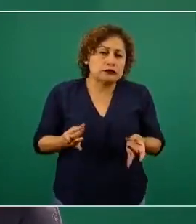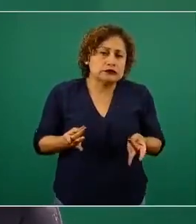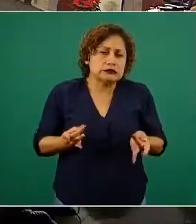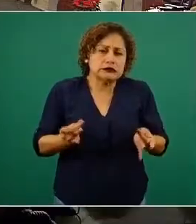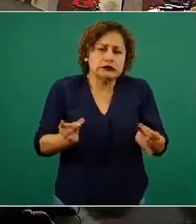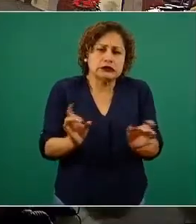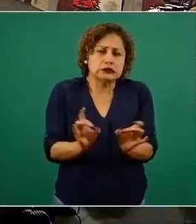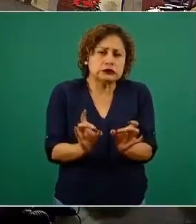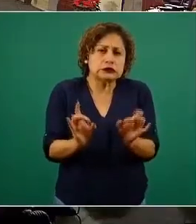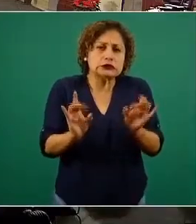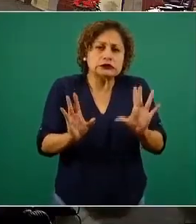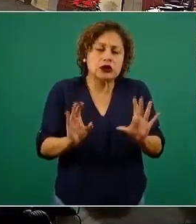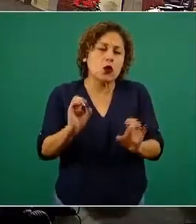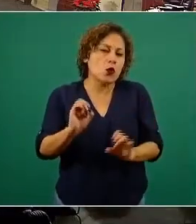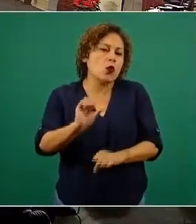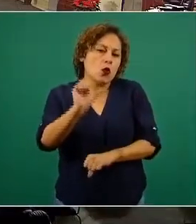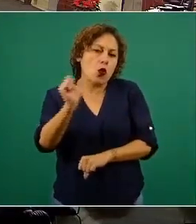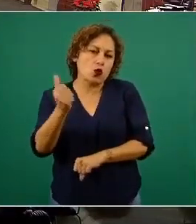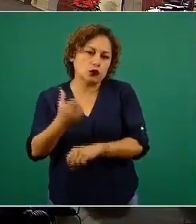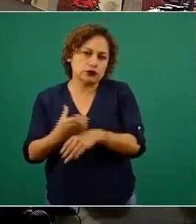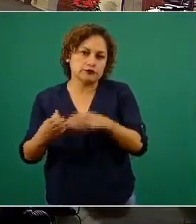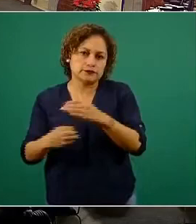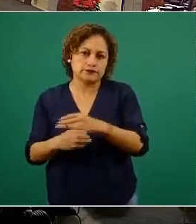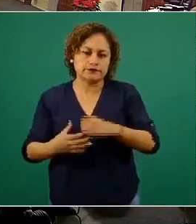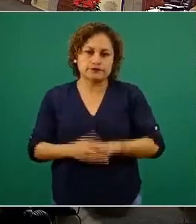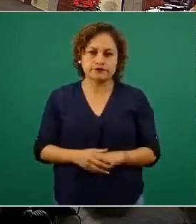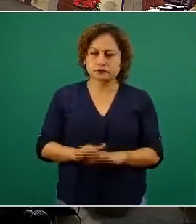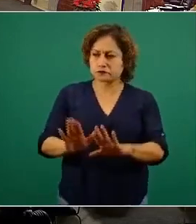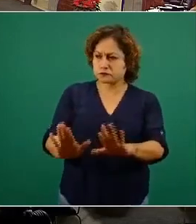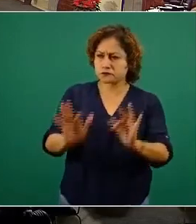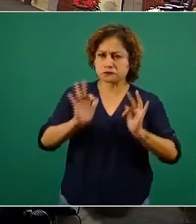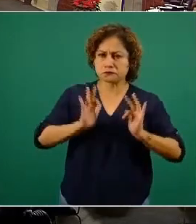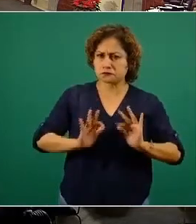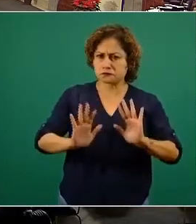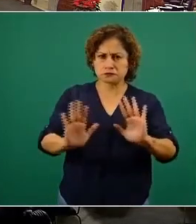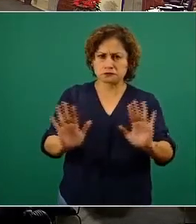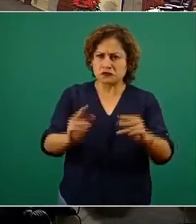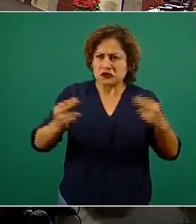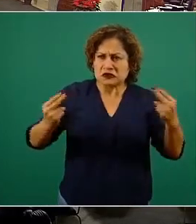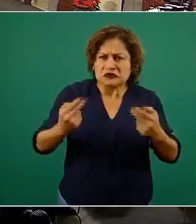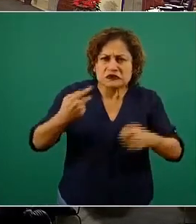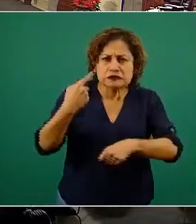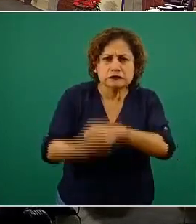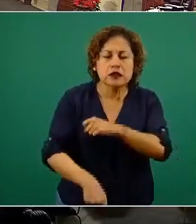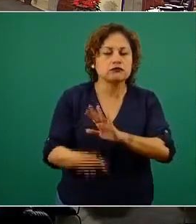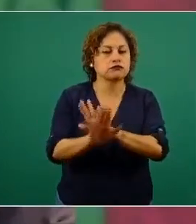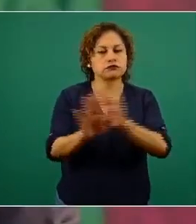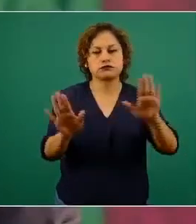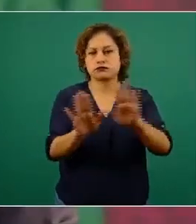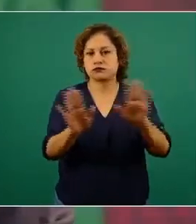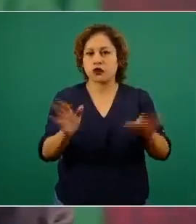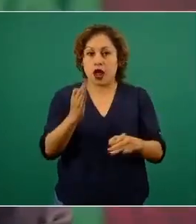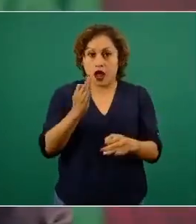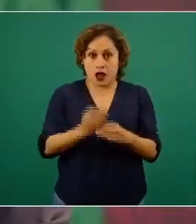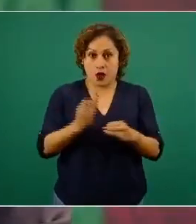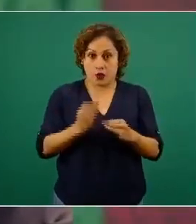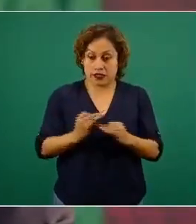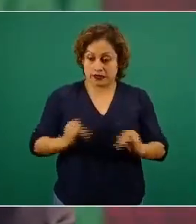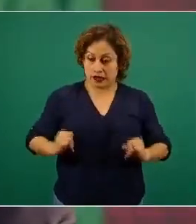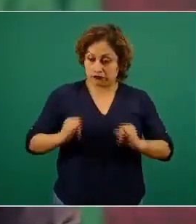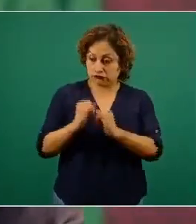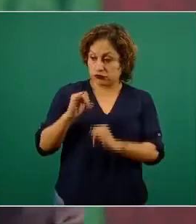inmunes. No adelantemos vísperas, vamos a ver, hasta el momento el Instituto Mexicano del Seguro Social, en el cual